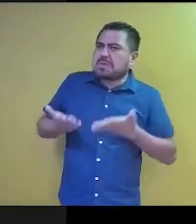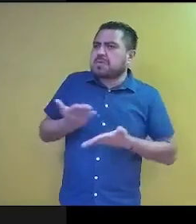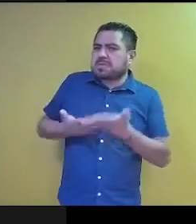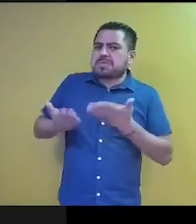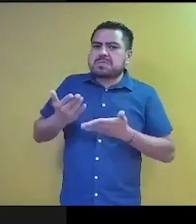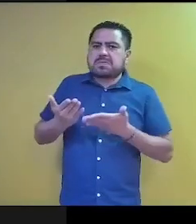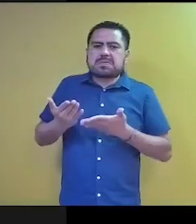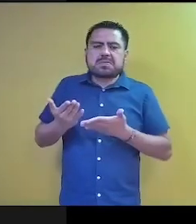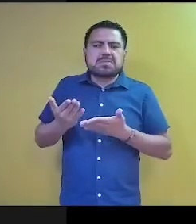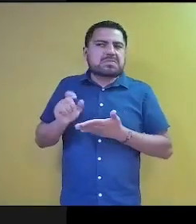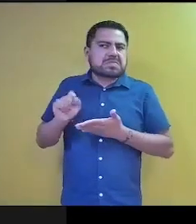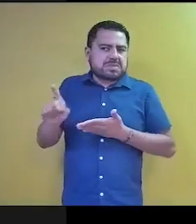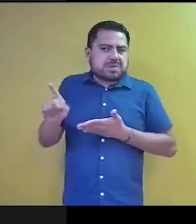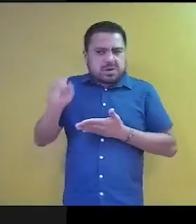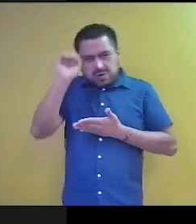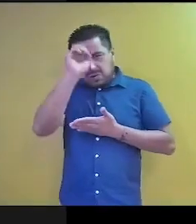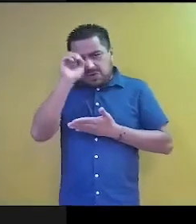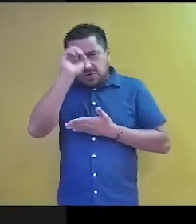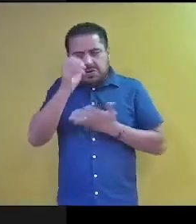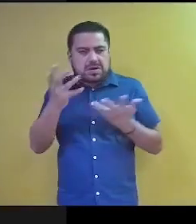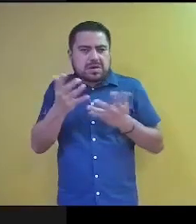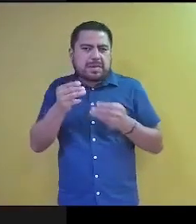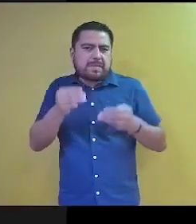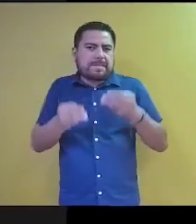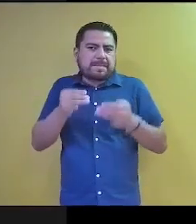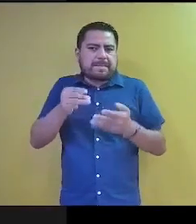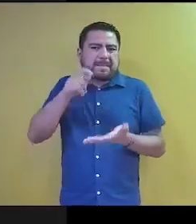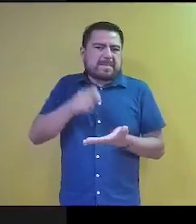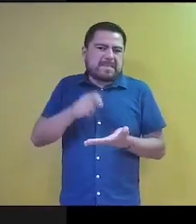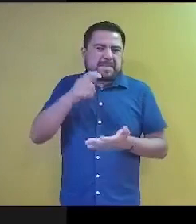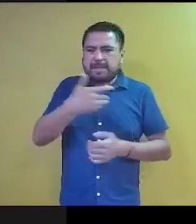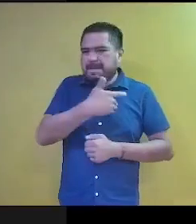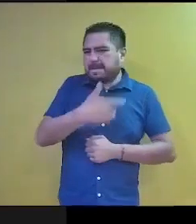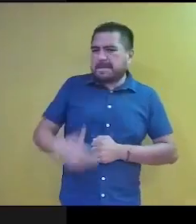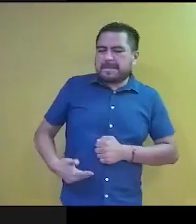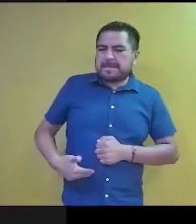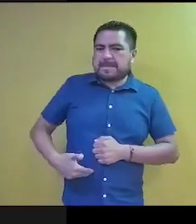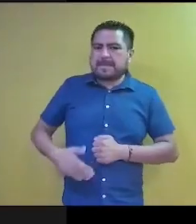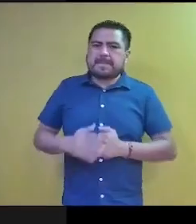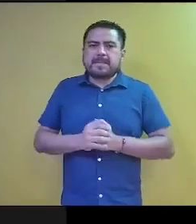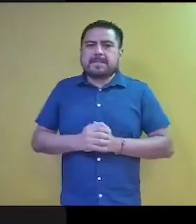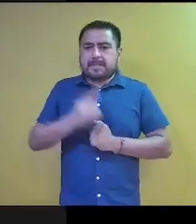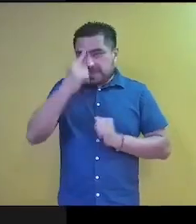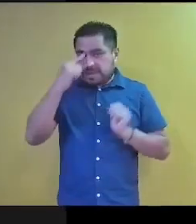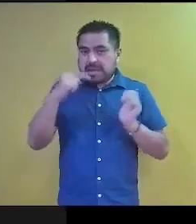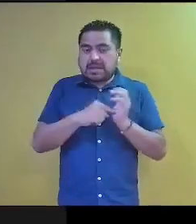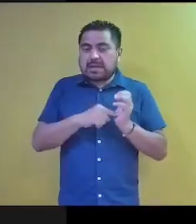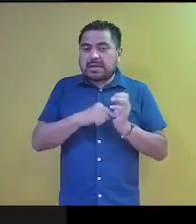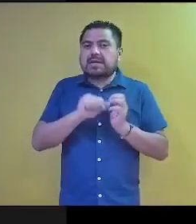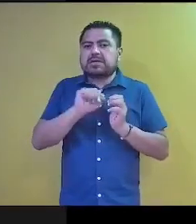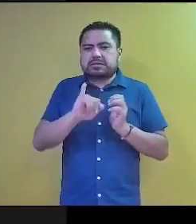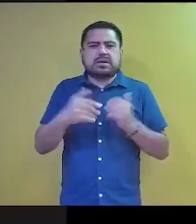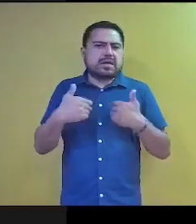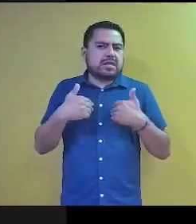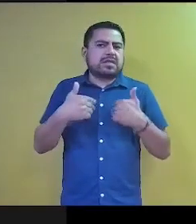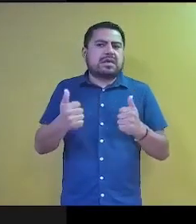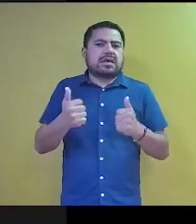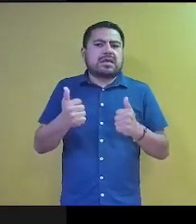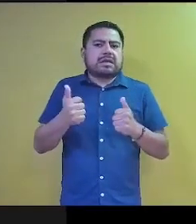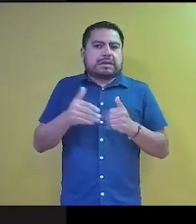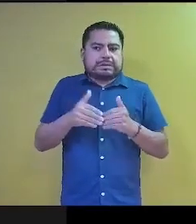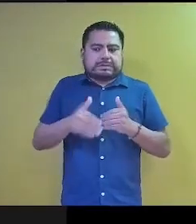la apreciación, la observación que hace la magistrada presidenta y creo que también entiendo el plazo